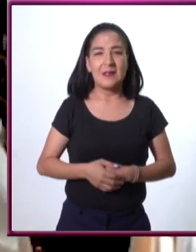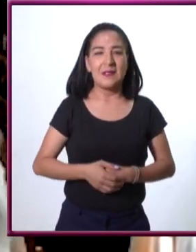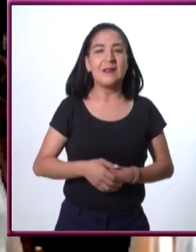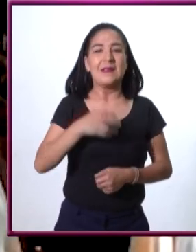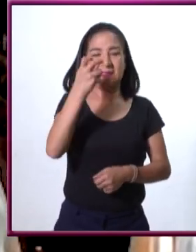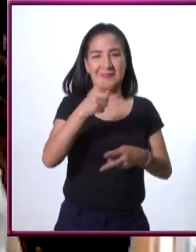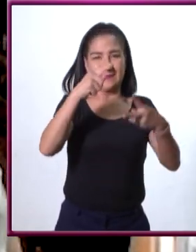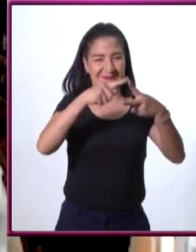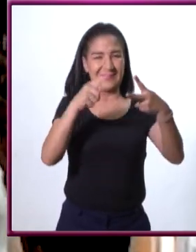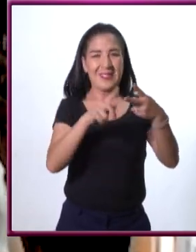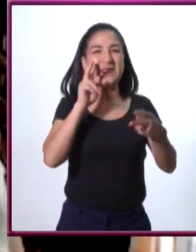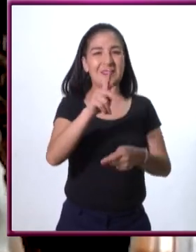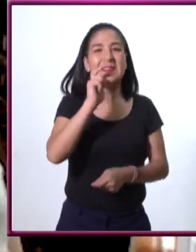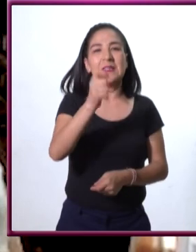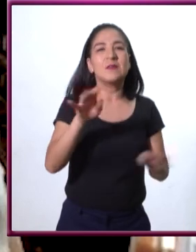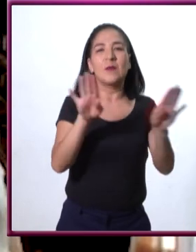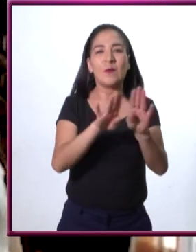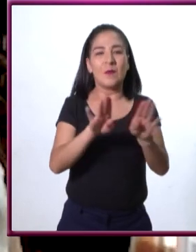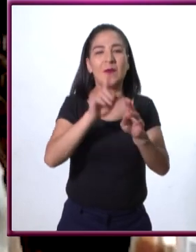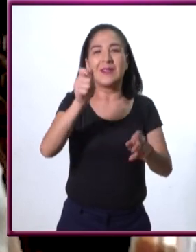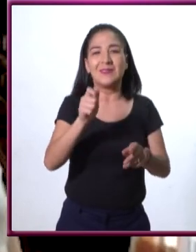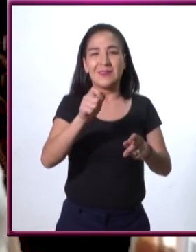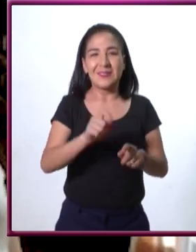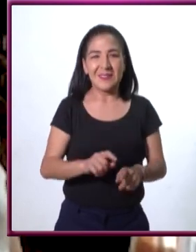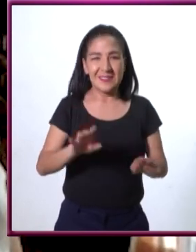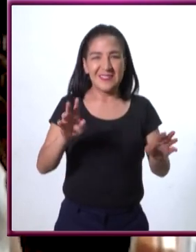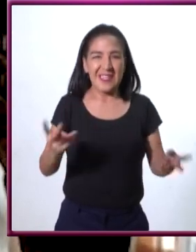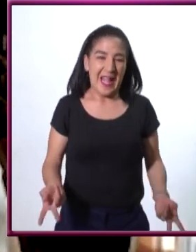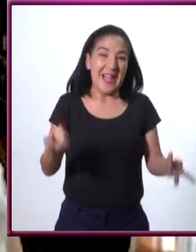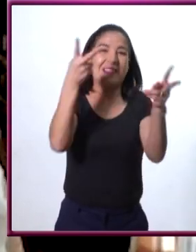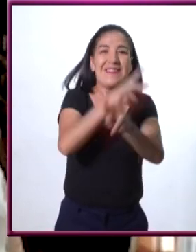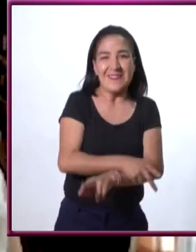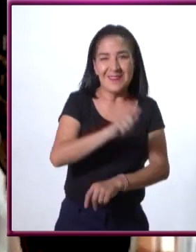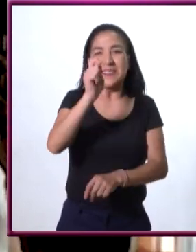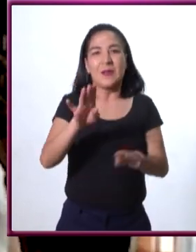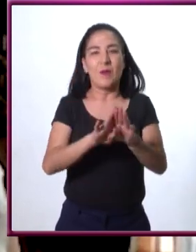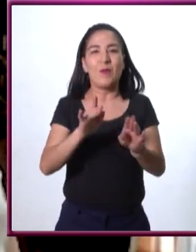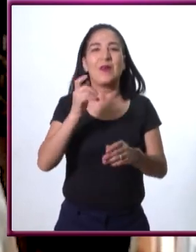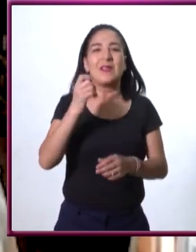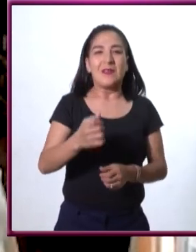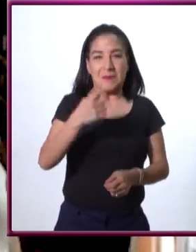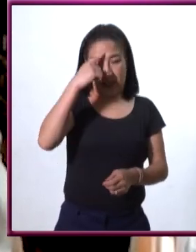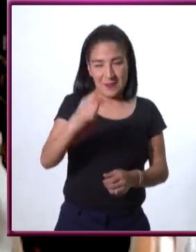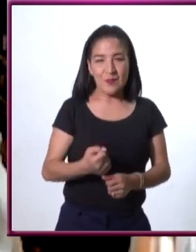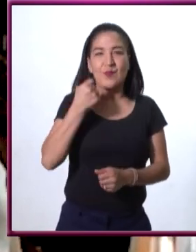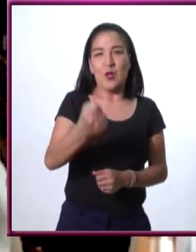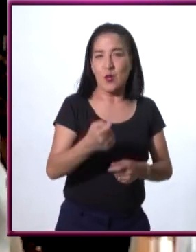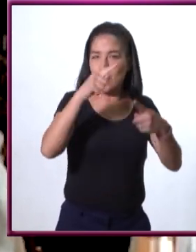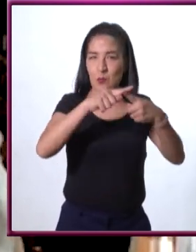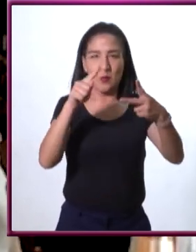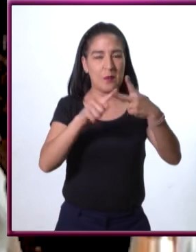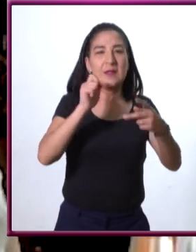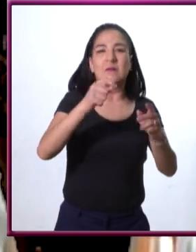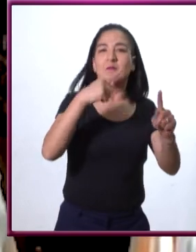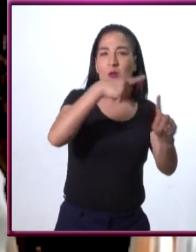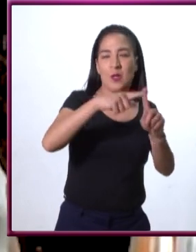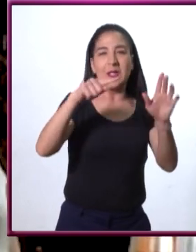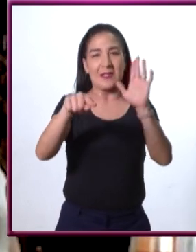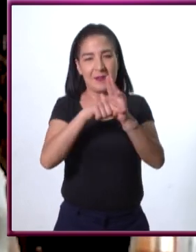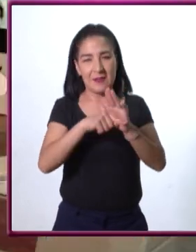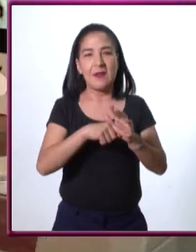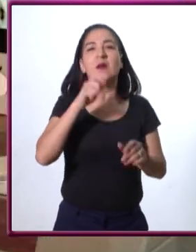describí dos procedimientos que se contraponen a lo que conocemos como el reforzamiento, ¿no? Tanto tipo 1, tipo 2 o positivo y negativo,